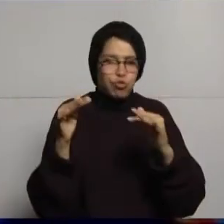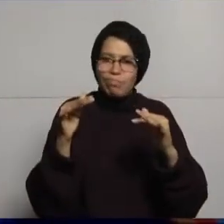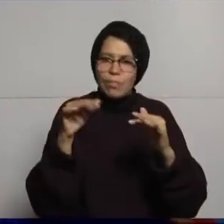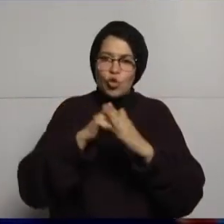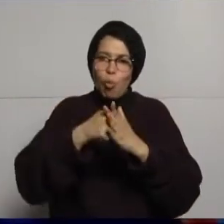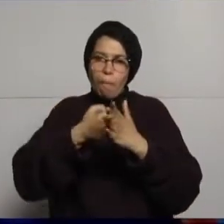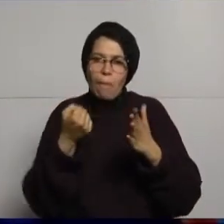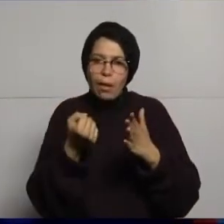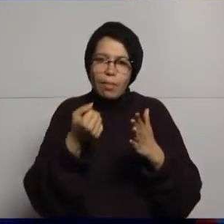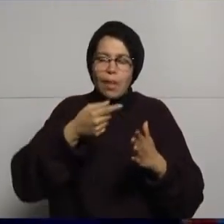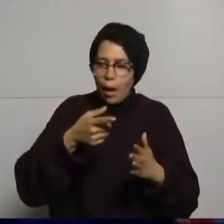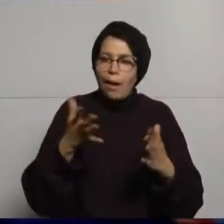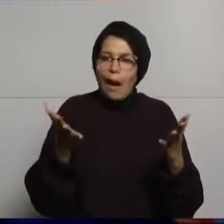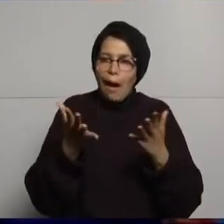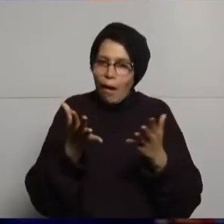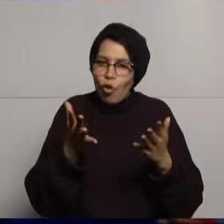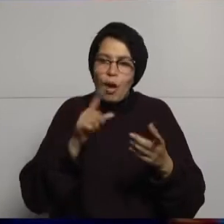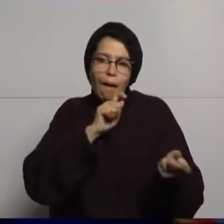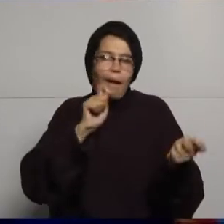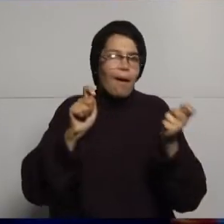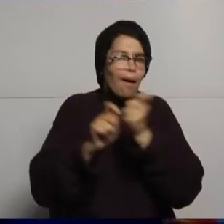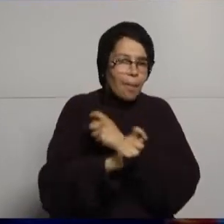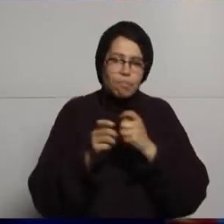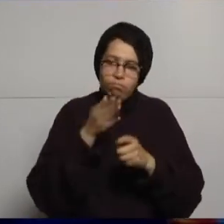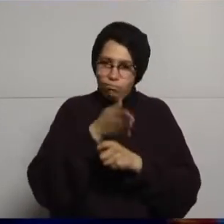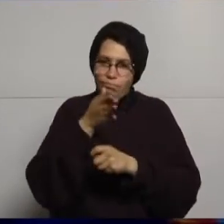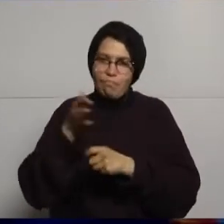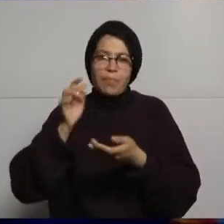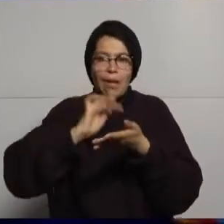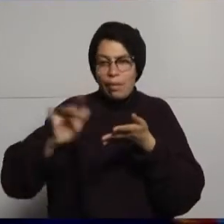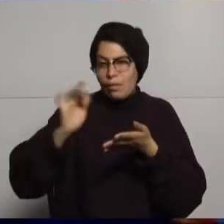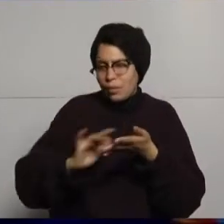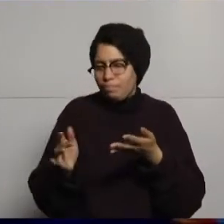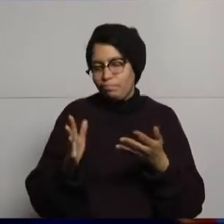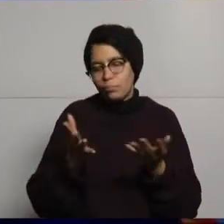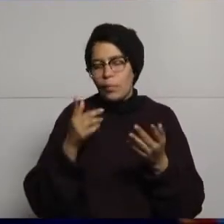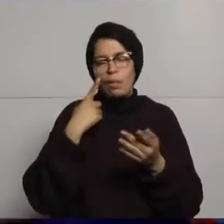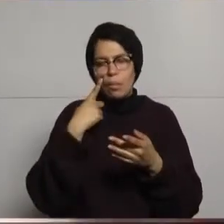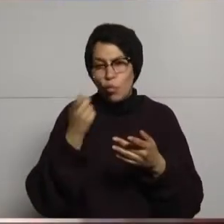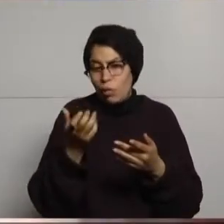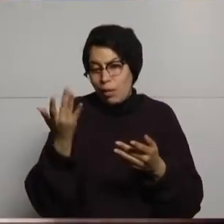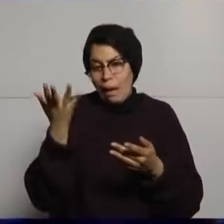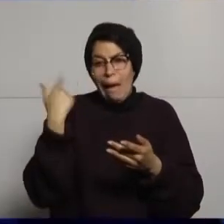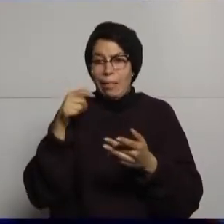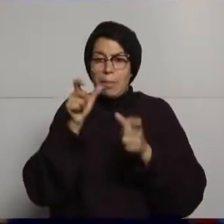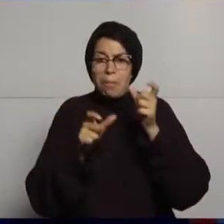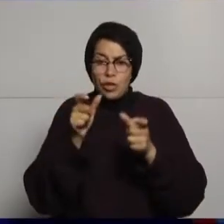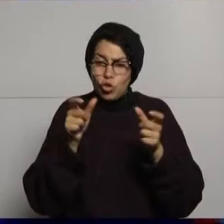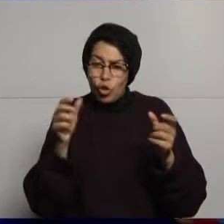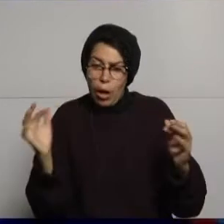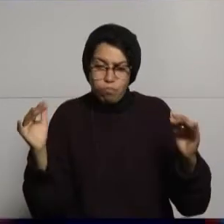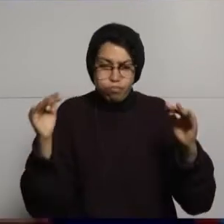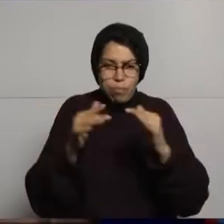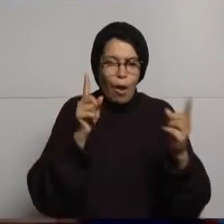esa tradición de participación sí se ha visto golpeada fuertemente por la pandemia y por el encierro, por el confinamiento. Pero han surgido